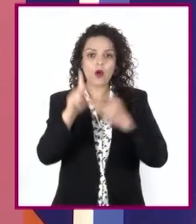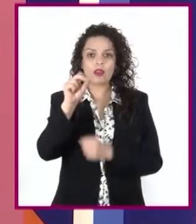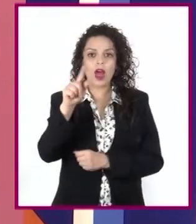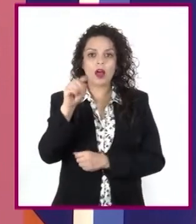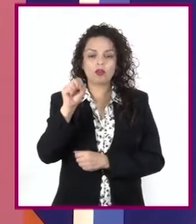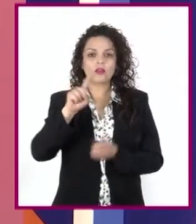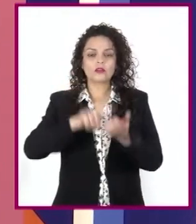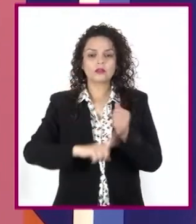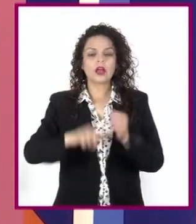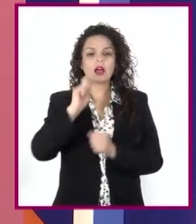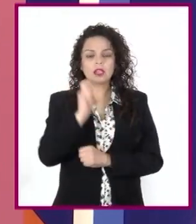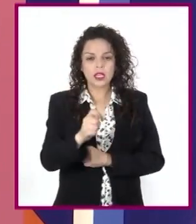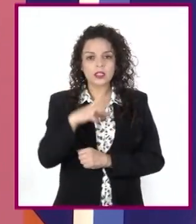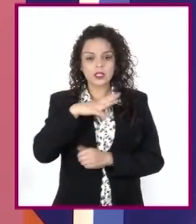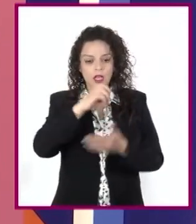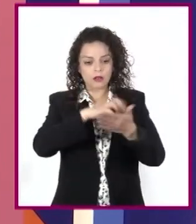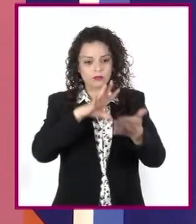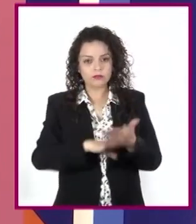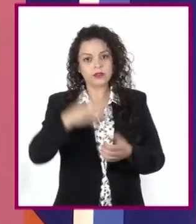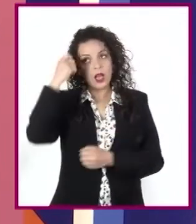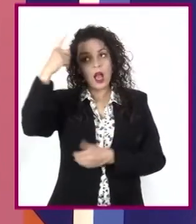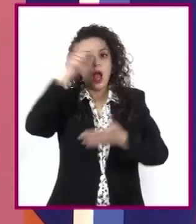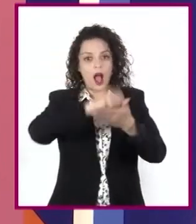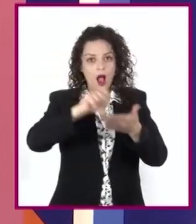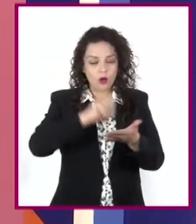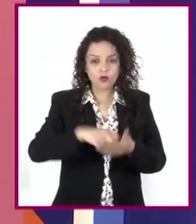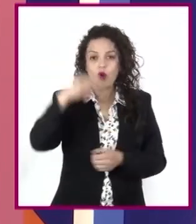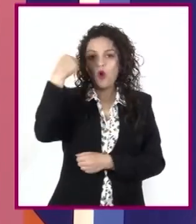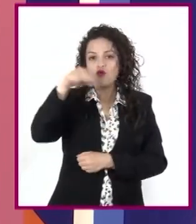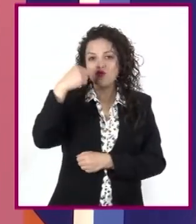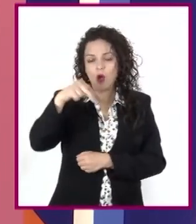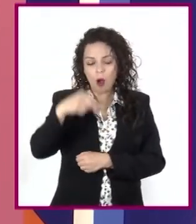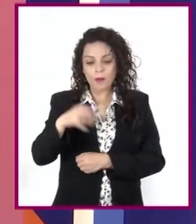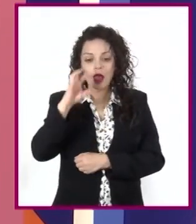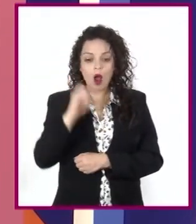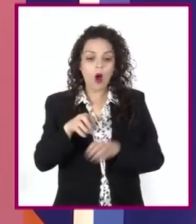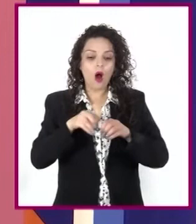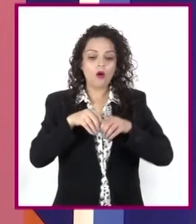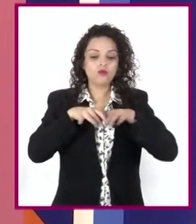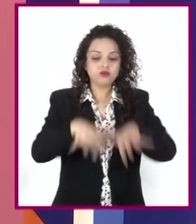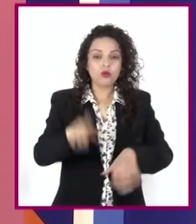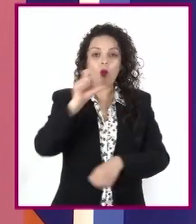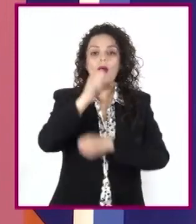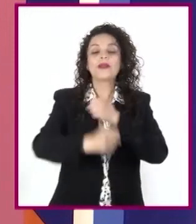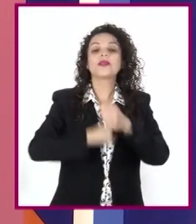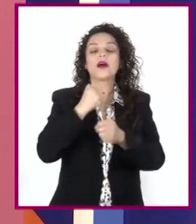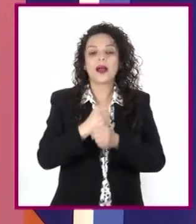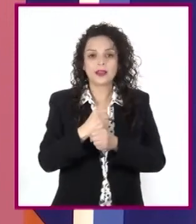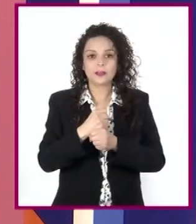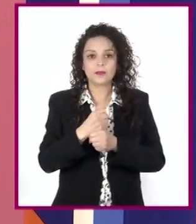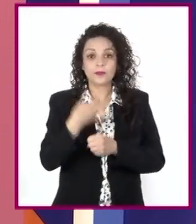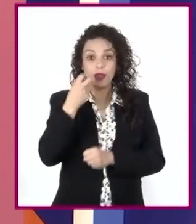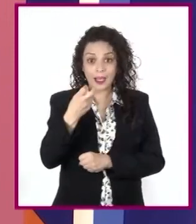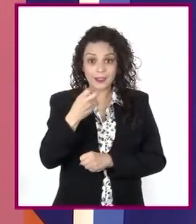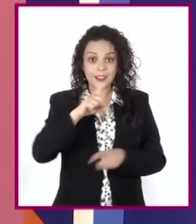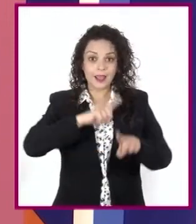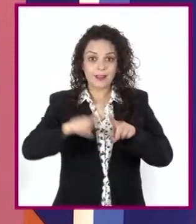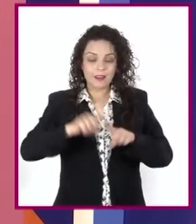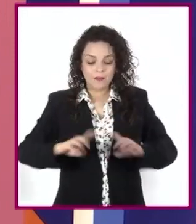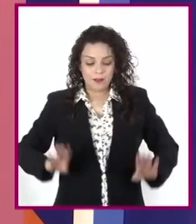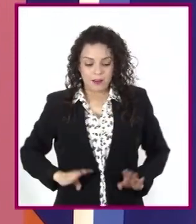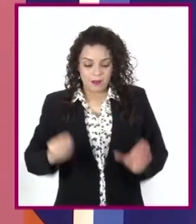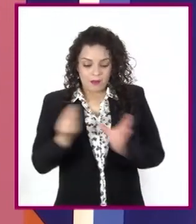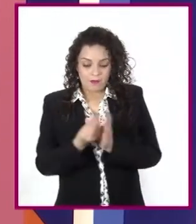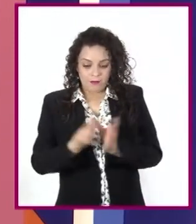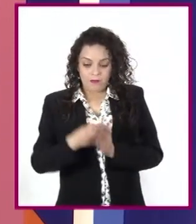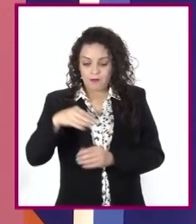comparten, como el autor, el título o el año de publicación. Los restantes datos son los que distinguen a un tipo de material de